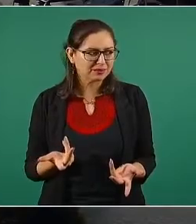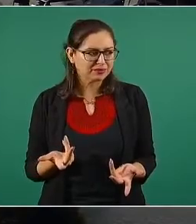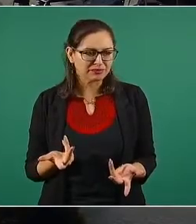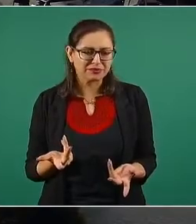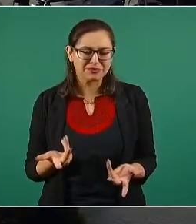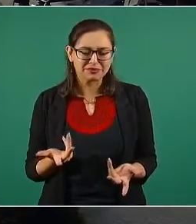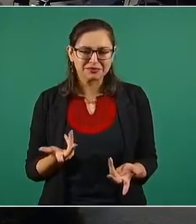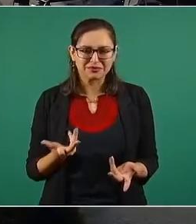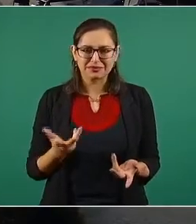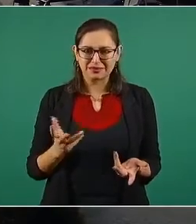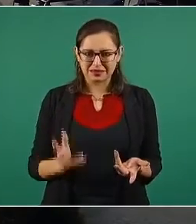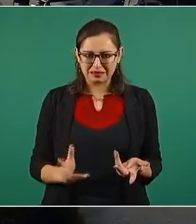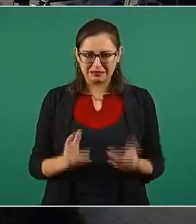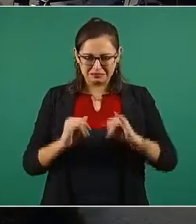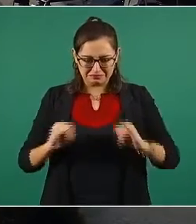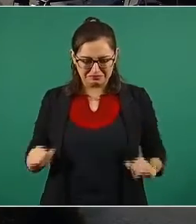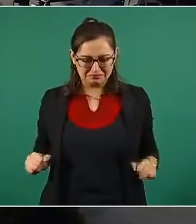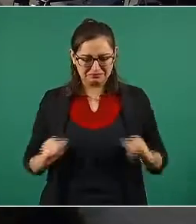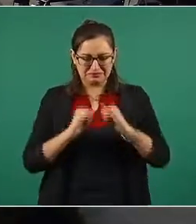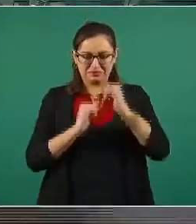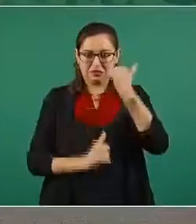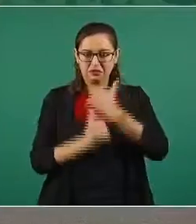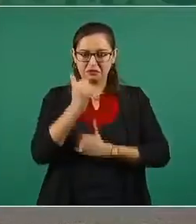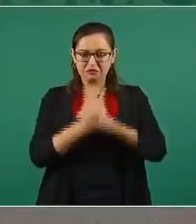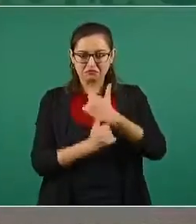de mediación, de equilibrio,